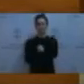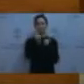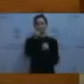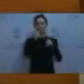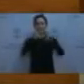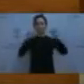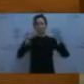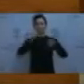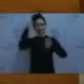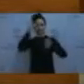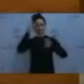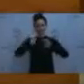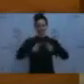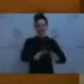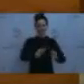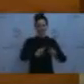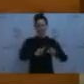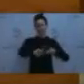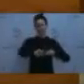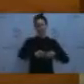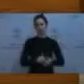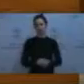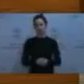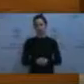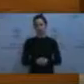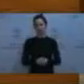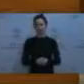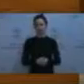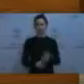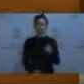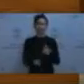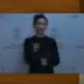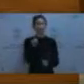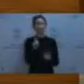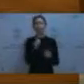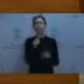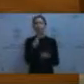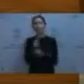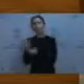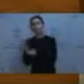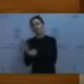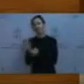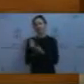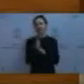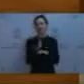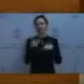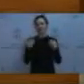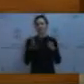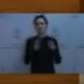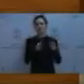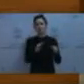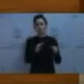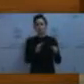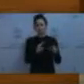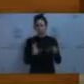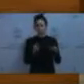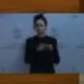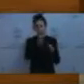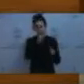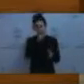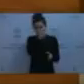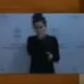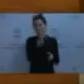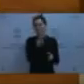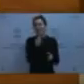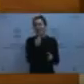empresarial. Y algunos otros portavoces parlamentarios de su grupo político decían